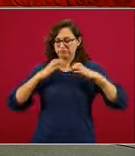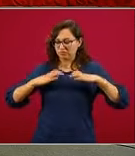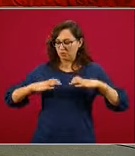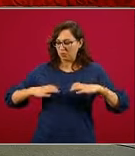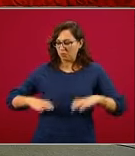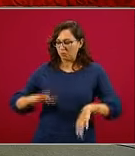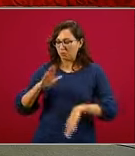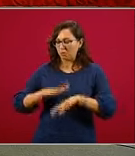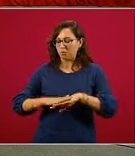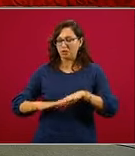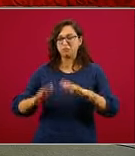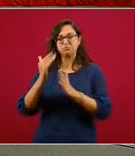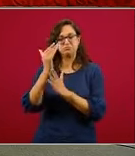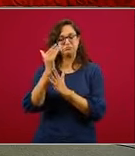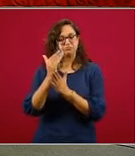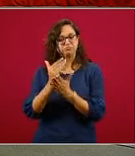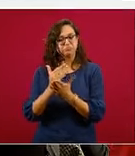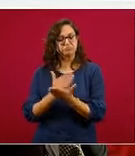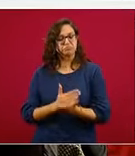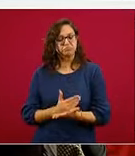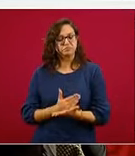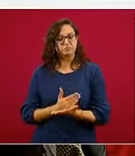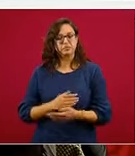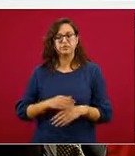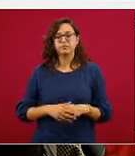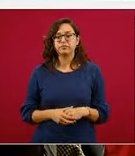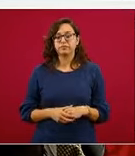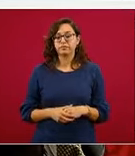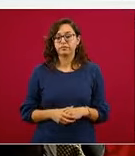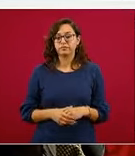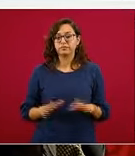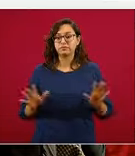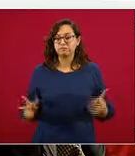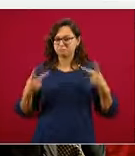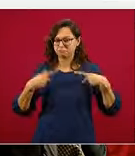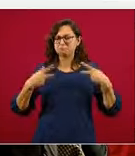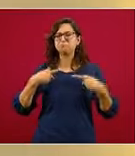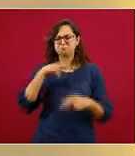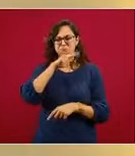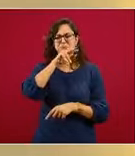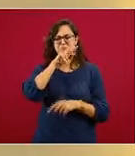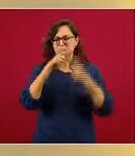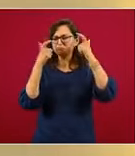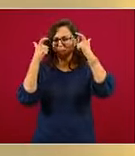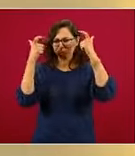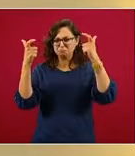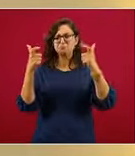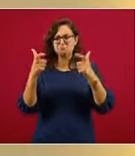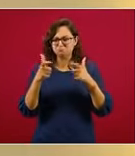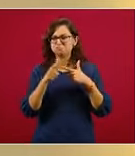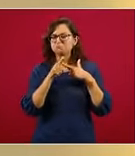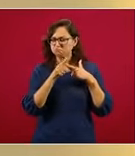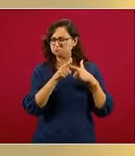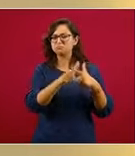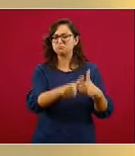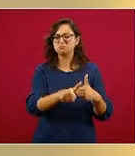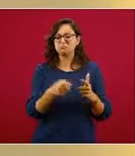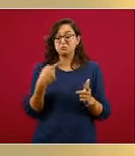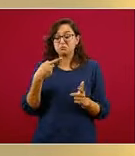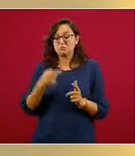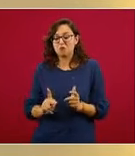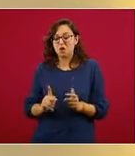somáticos y fisiológicos de la ansiedad. Las personas no van a dejar de preocuparse, pero probablemente la